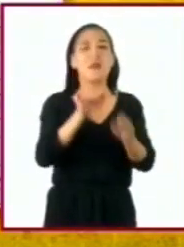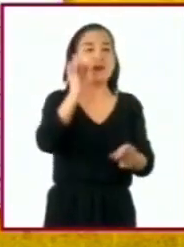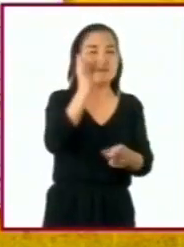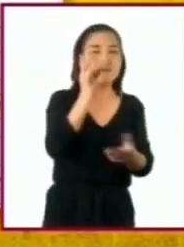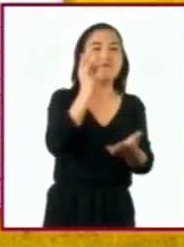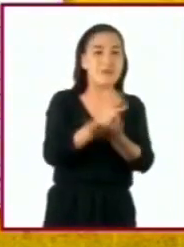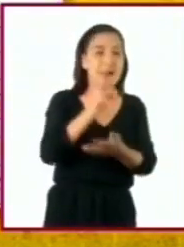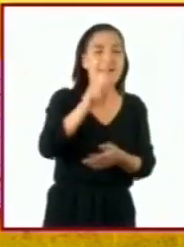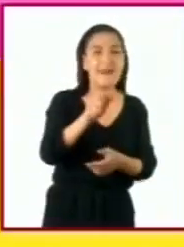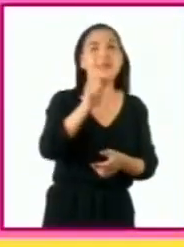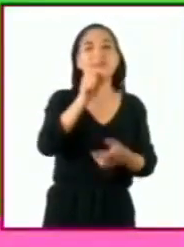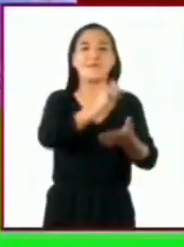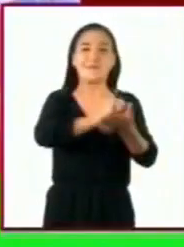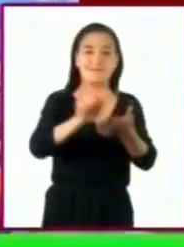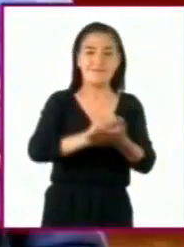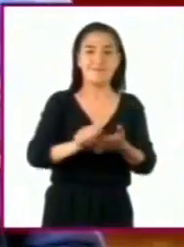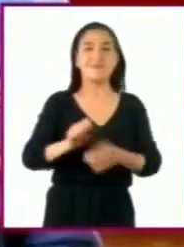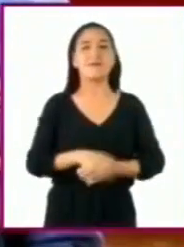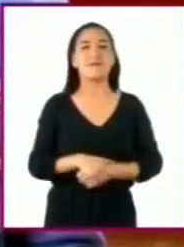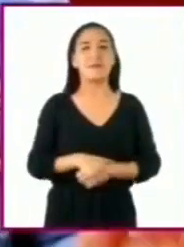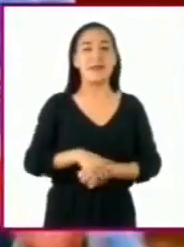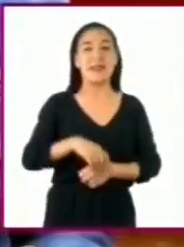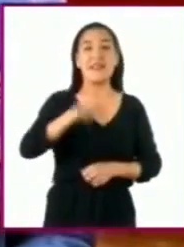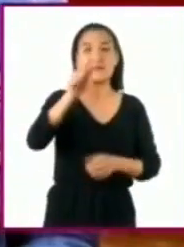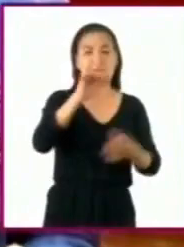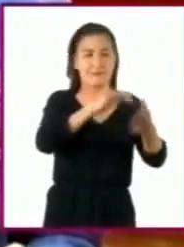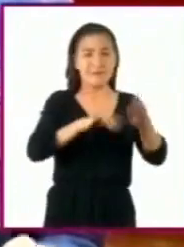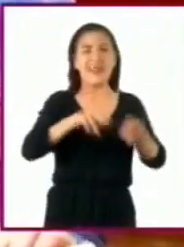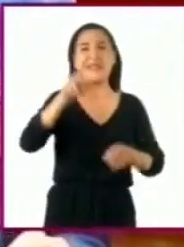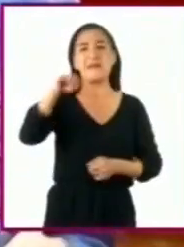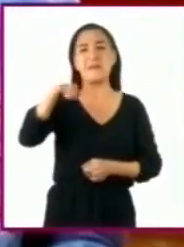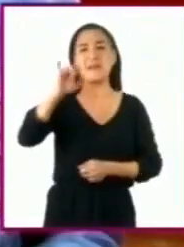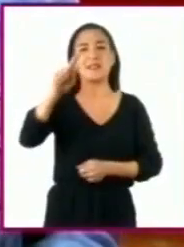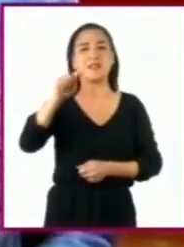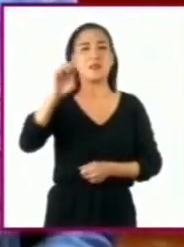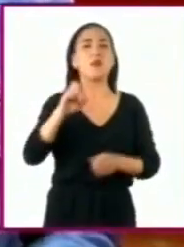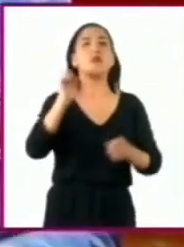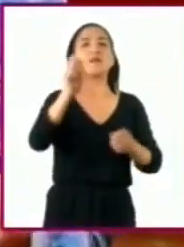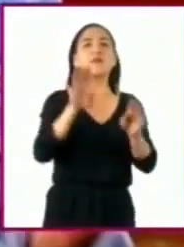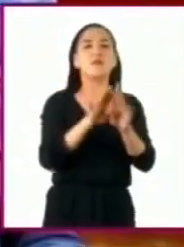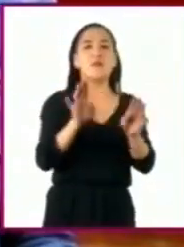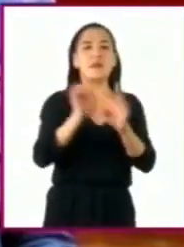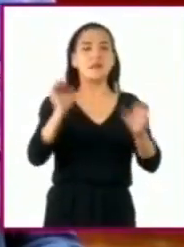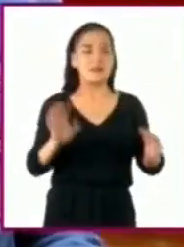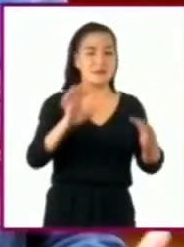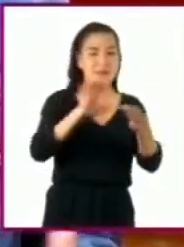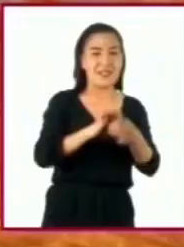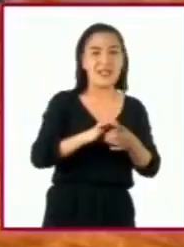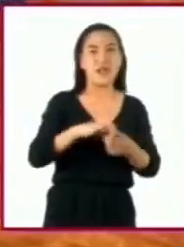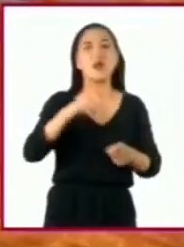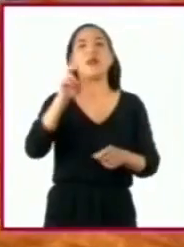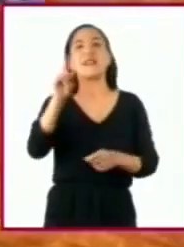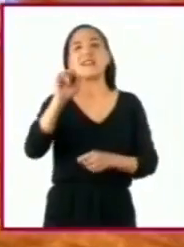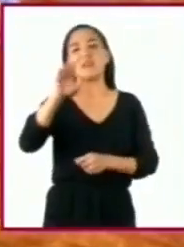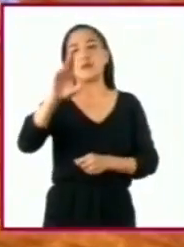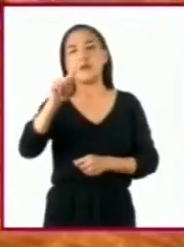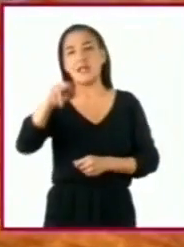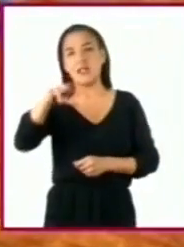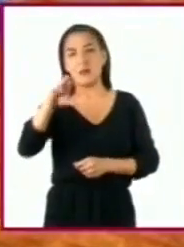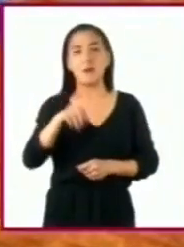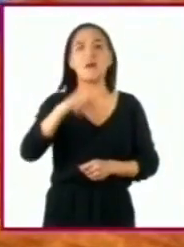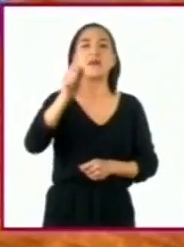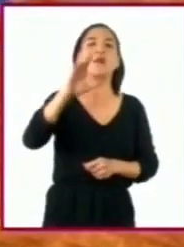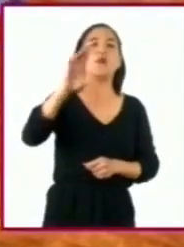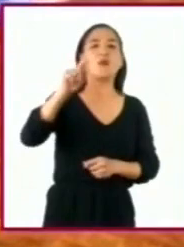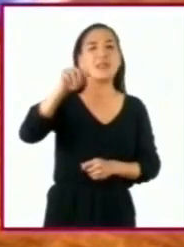deben anotar. Un texto mixto es la combinación de textos continuos y discontinuos. Por ejemplo,